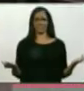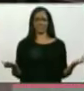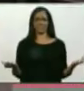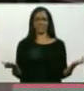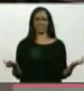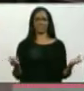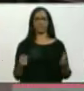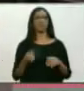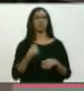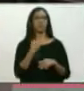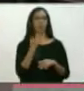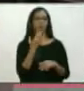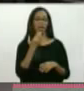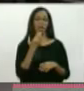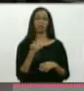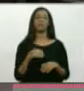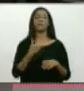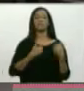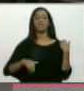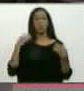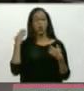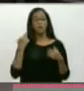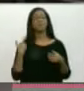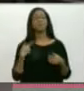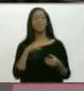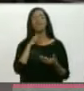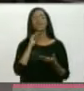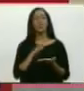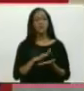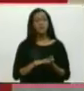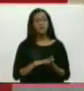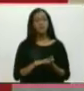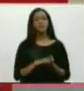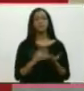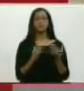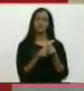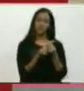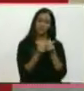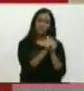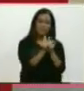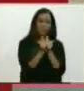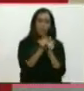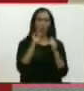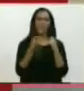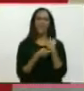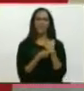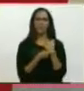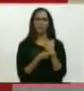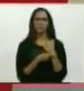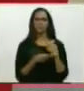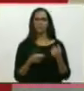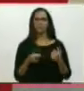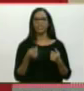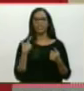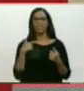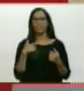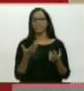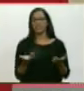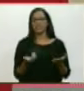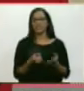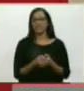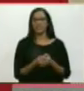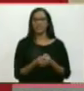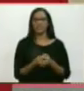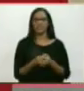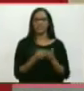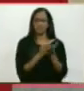Sálganse de eso. Mira, pero yo te digo una cosa. Duque tiene que morir con Guaidó. O sea, tiene que morir a nivel de lealtad, porque uno